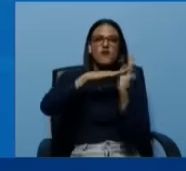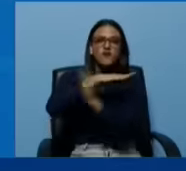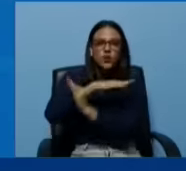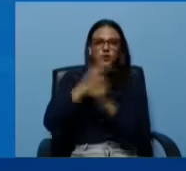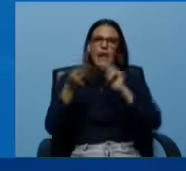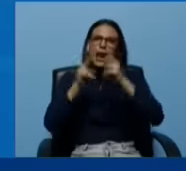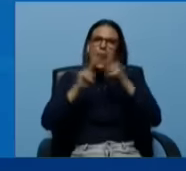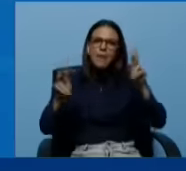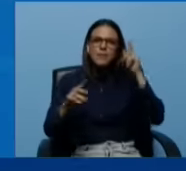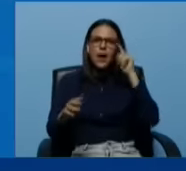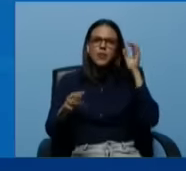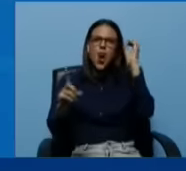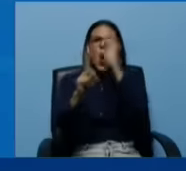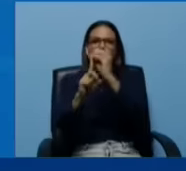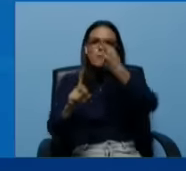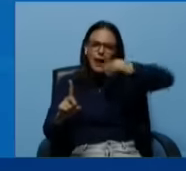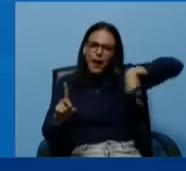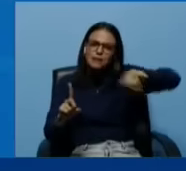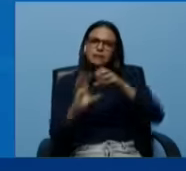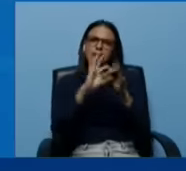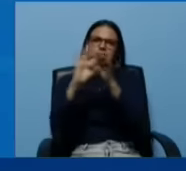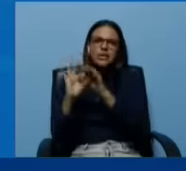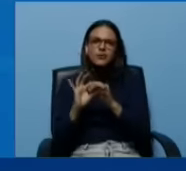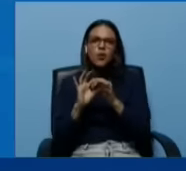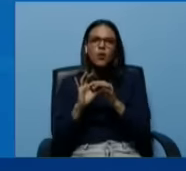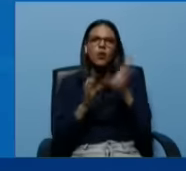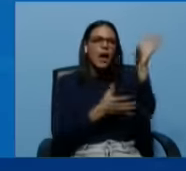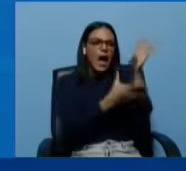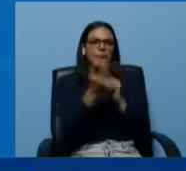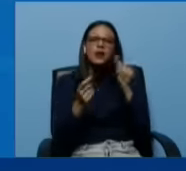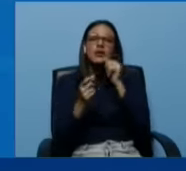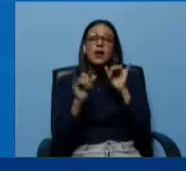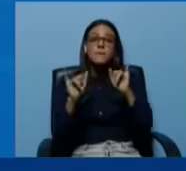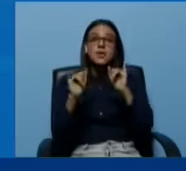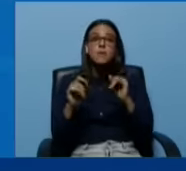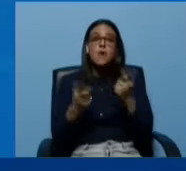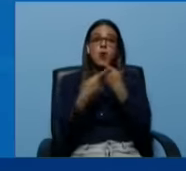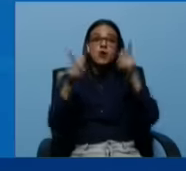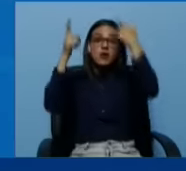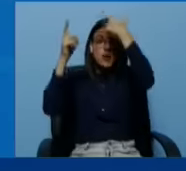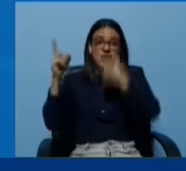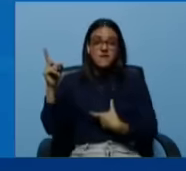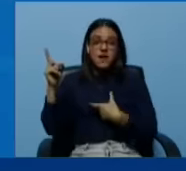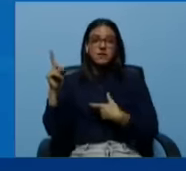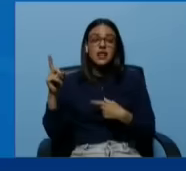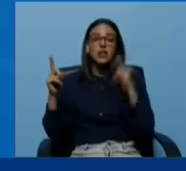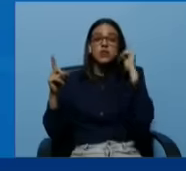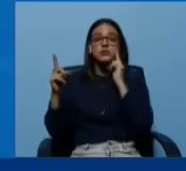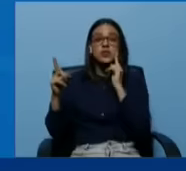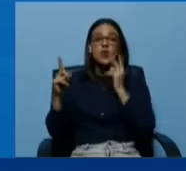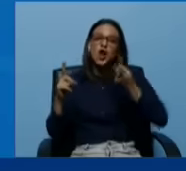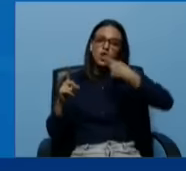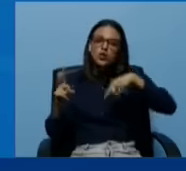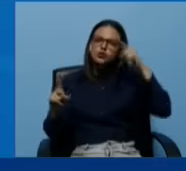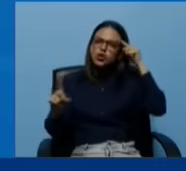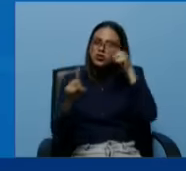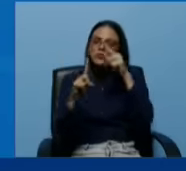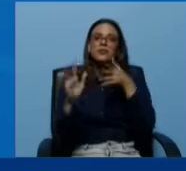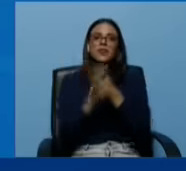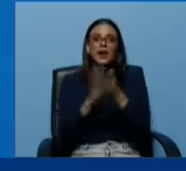nuestro destino, como decía el Libertador. La paz es nuestro gran triunfo, ha sido, es y será.